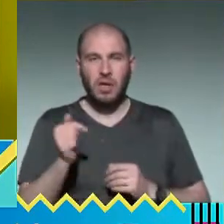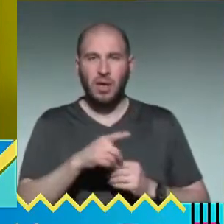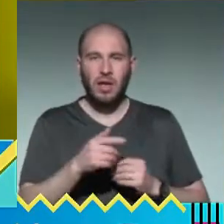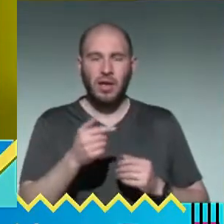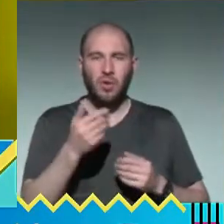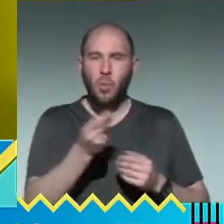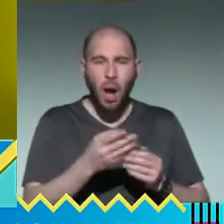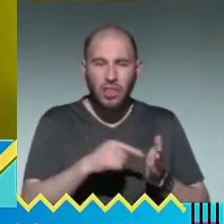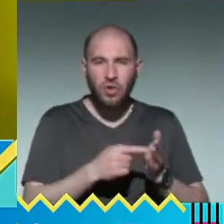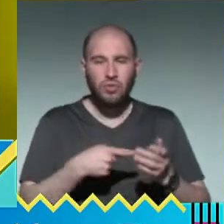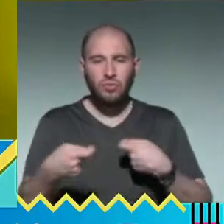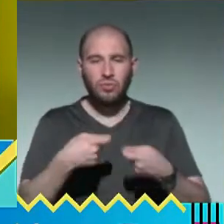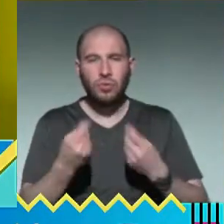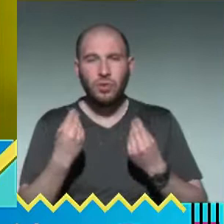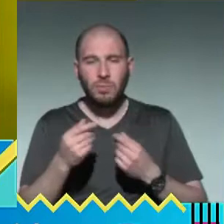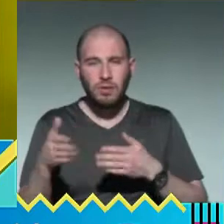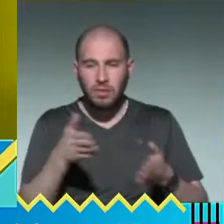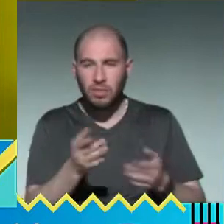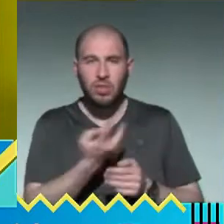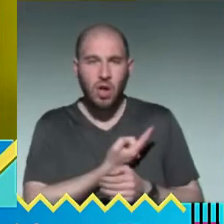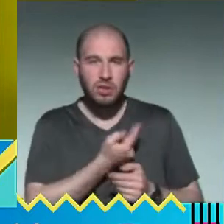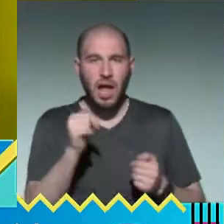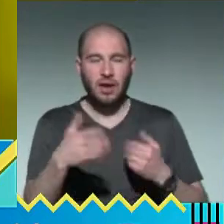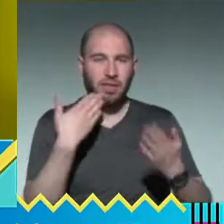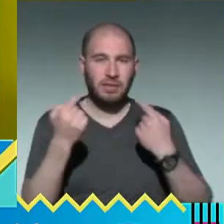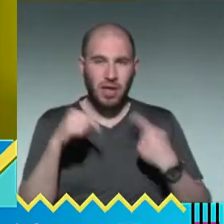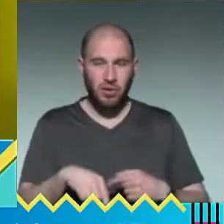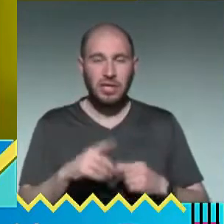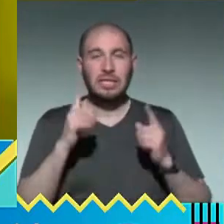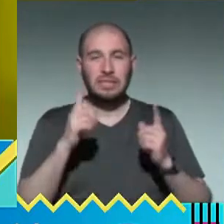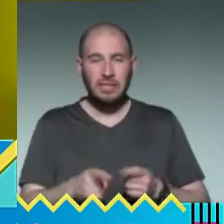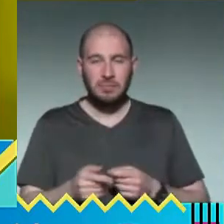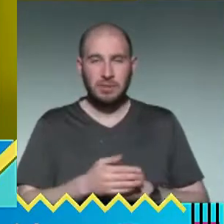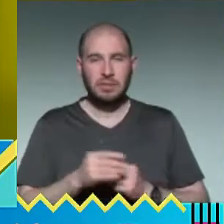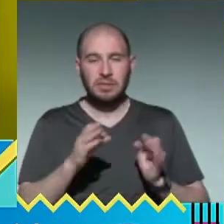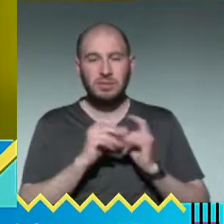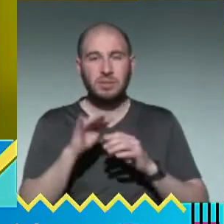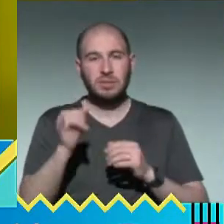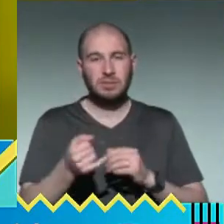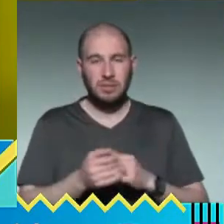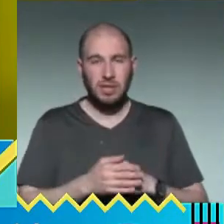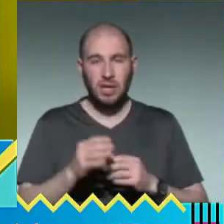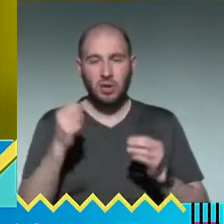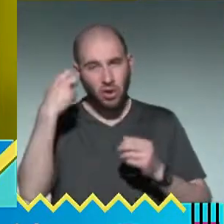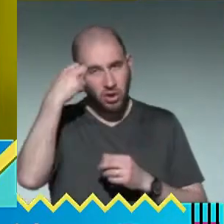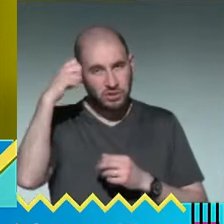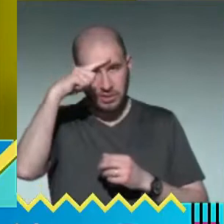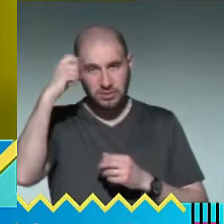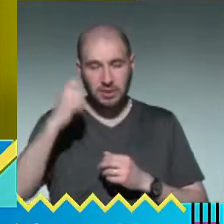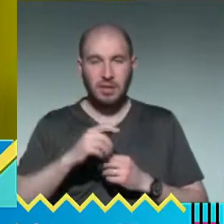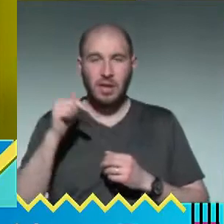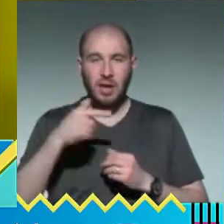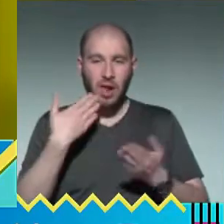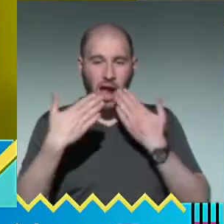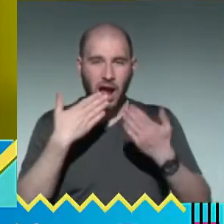y cómo se va a gestionar? ¿Hacia dónde va a ir? Eso es lo que estamos discutiendo hoy y por supuesto también se tiene que discutir en el Congreso Nacional. Vamos a